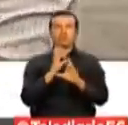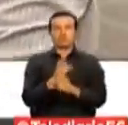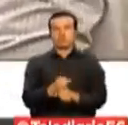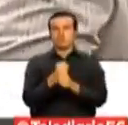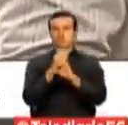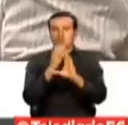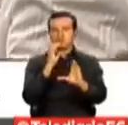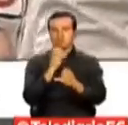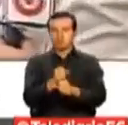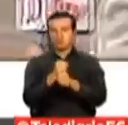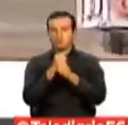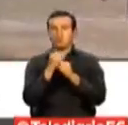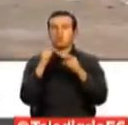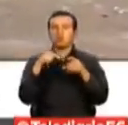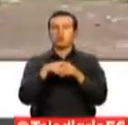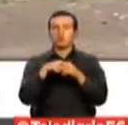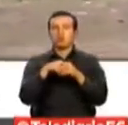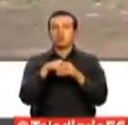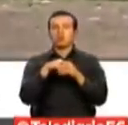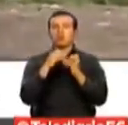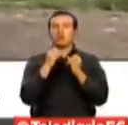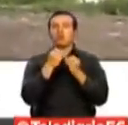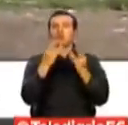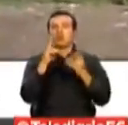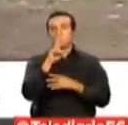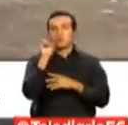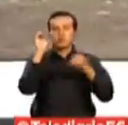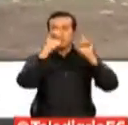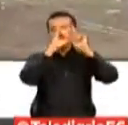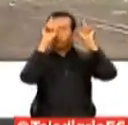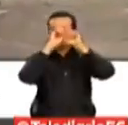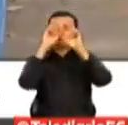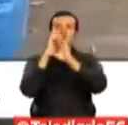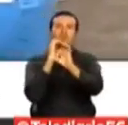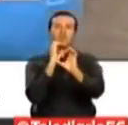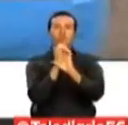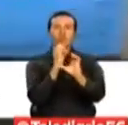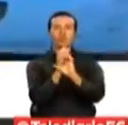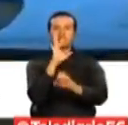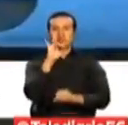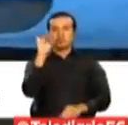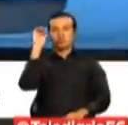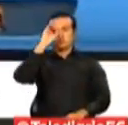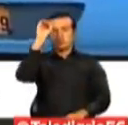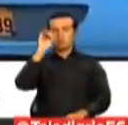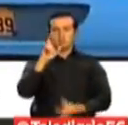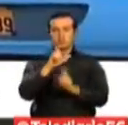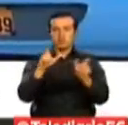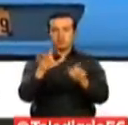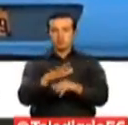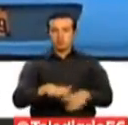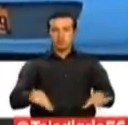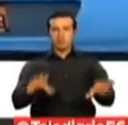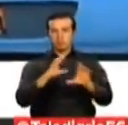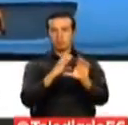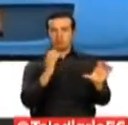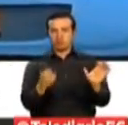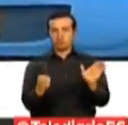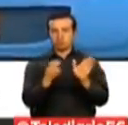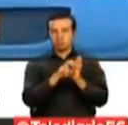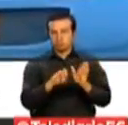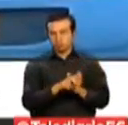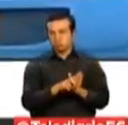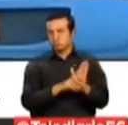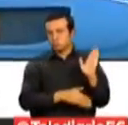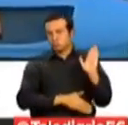decir esto? Acá hay alrededor de 20 cooperativas de transporte urbano. El 80% de la población acá se moviliza en estas